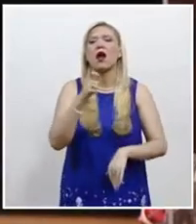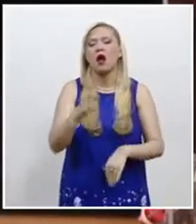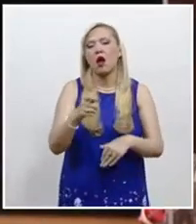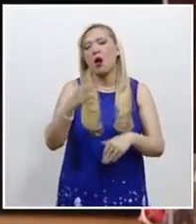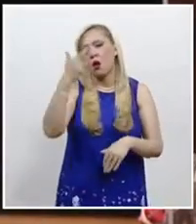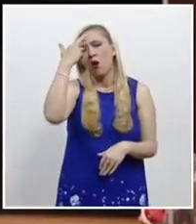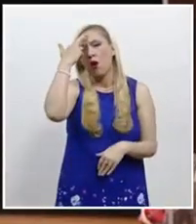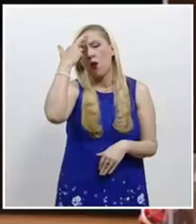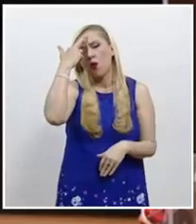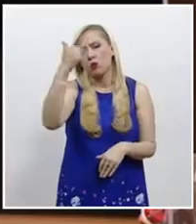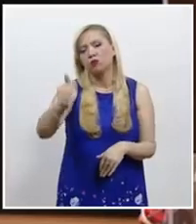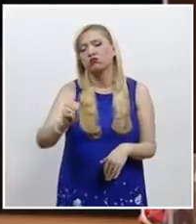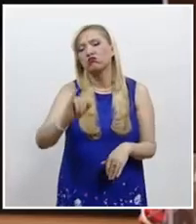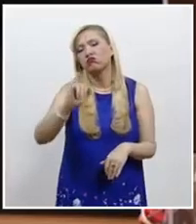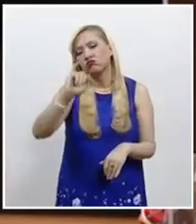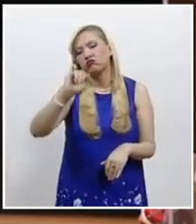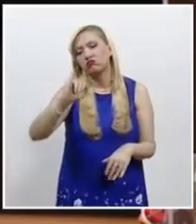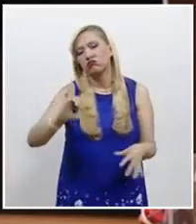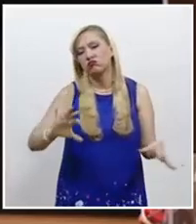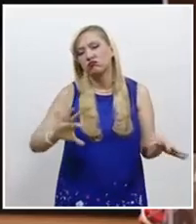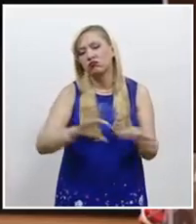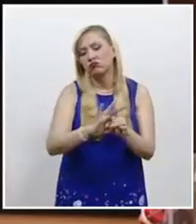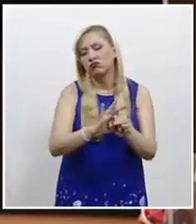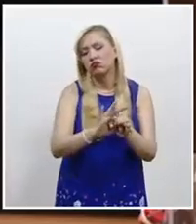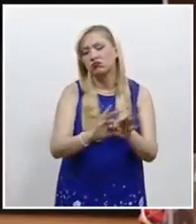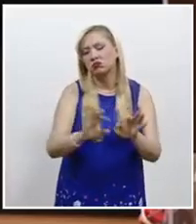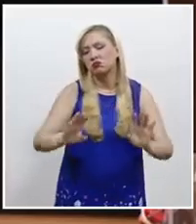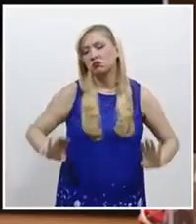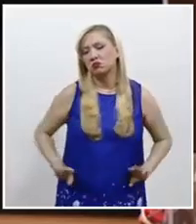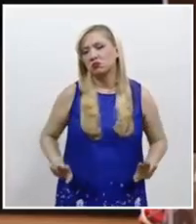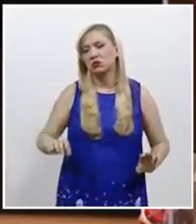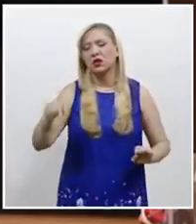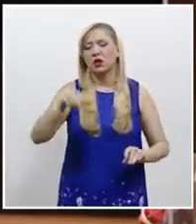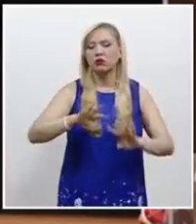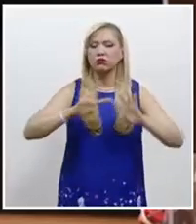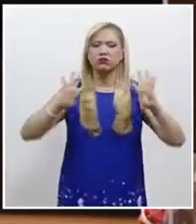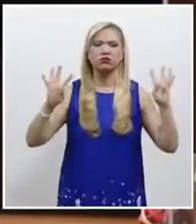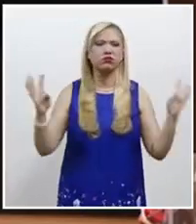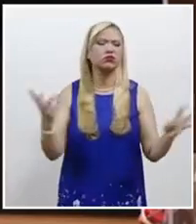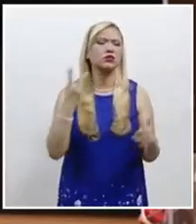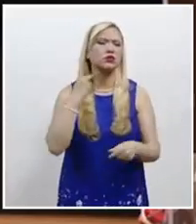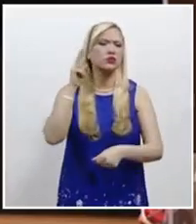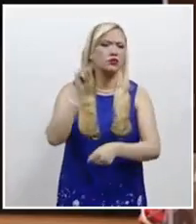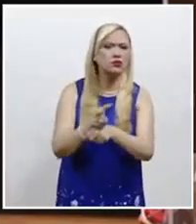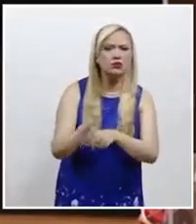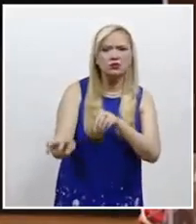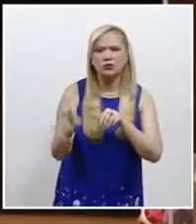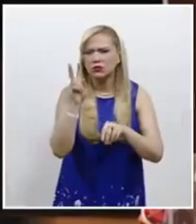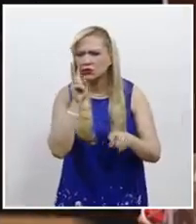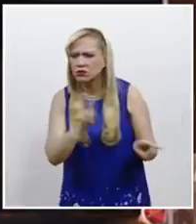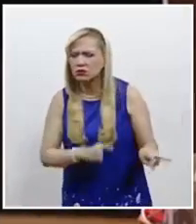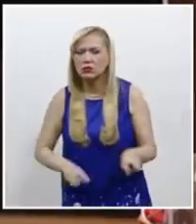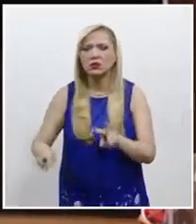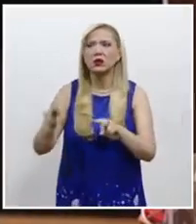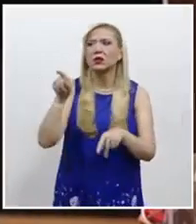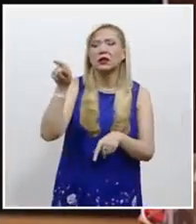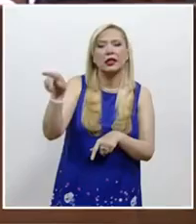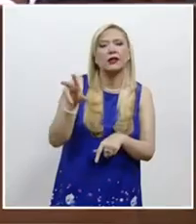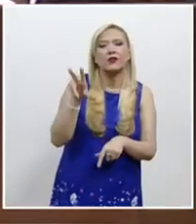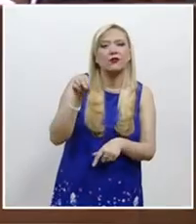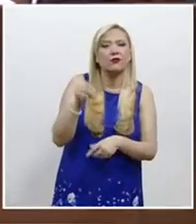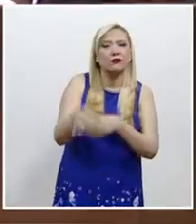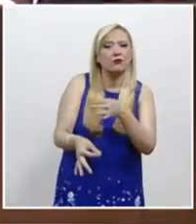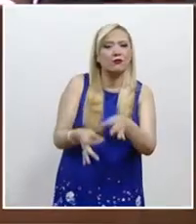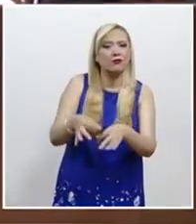justificado. En mi opinión, el Consejo Político no cumplió con sus propios